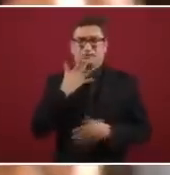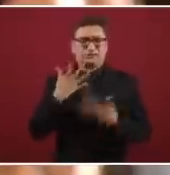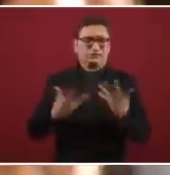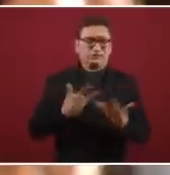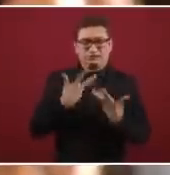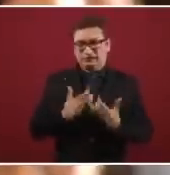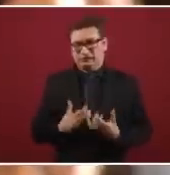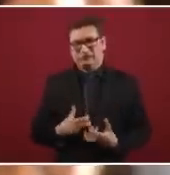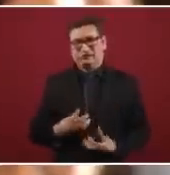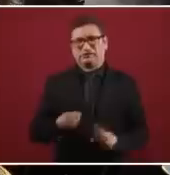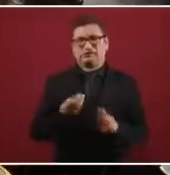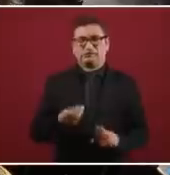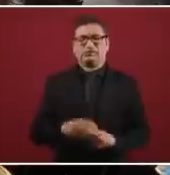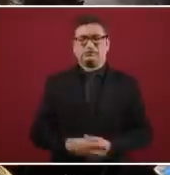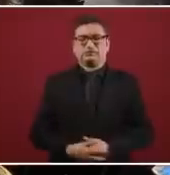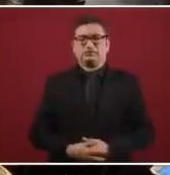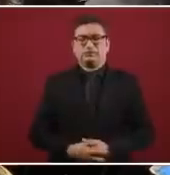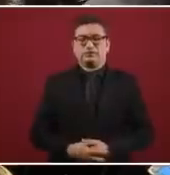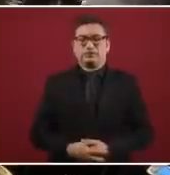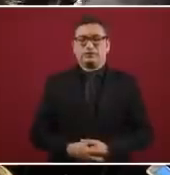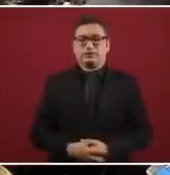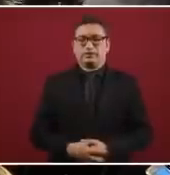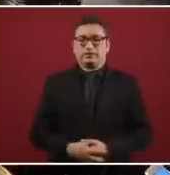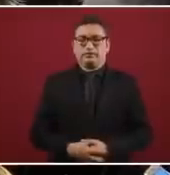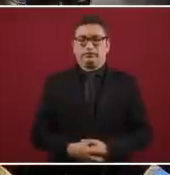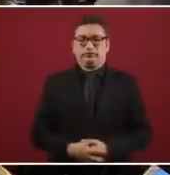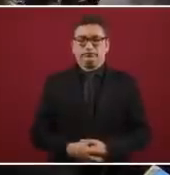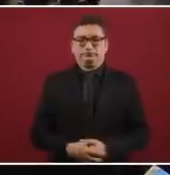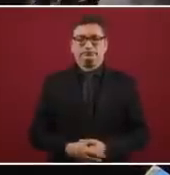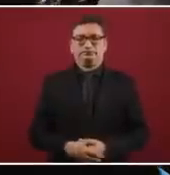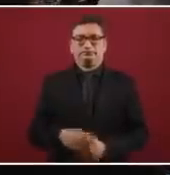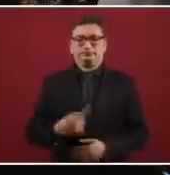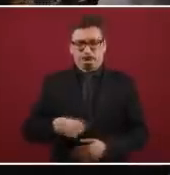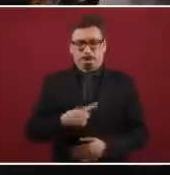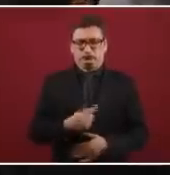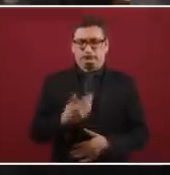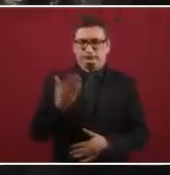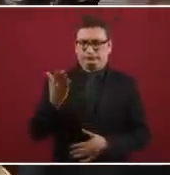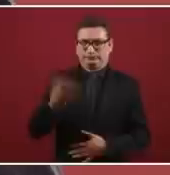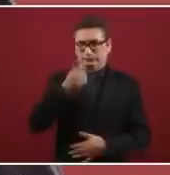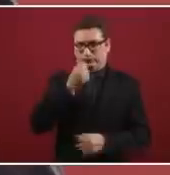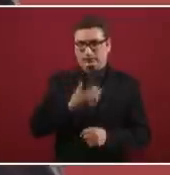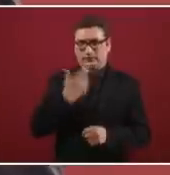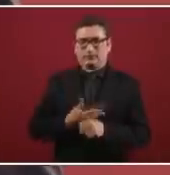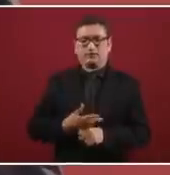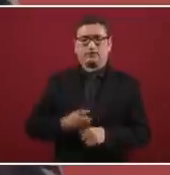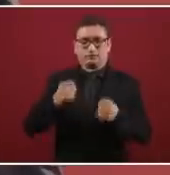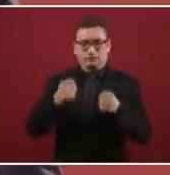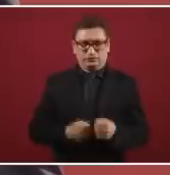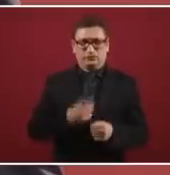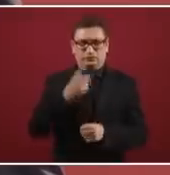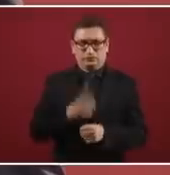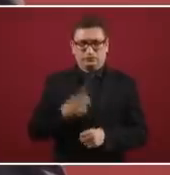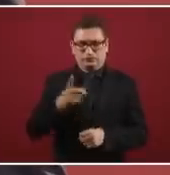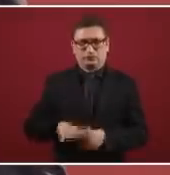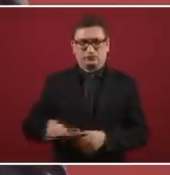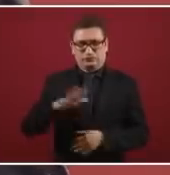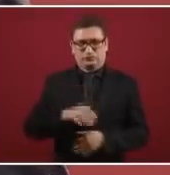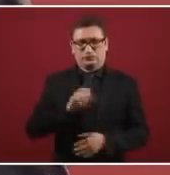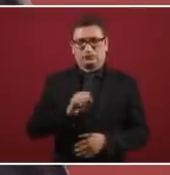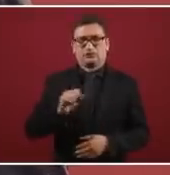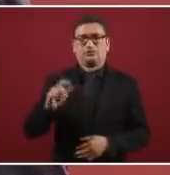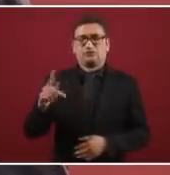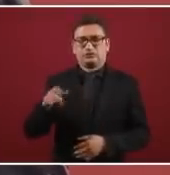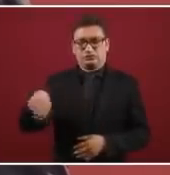afectada y dolida por este hecho. Vamos a pedirle al Secretario de Seguridad Pública que venga y